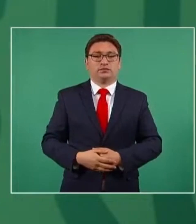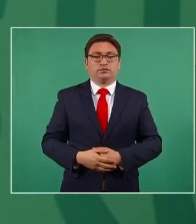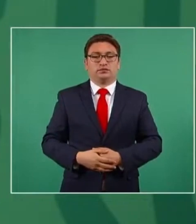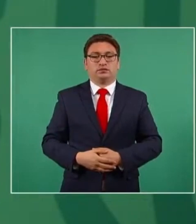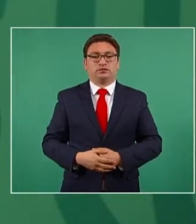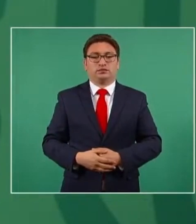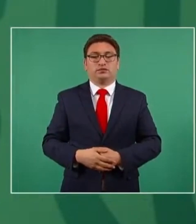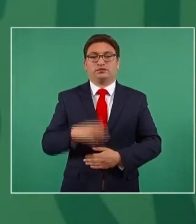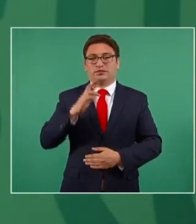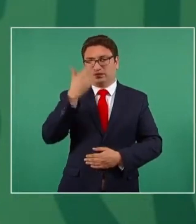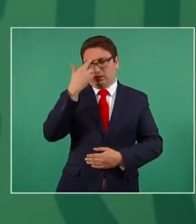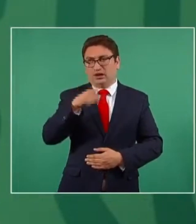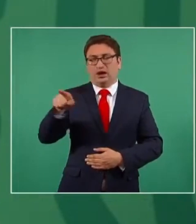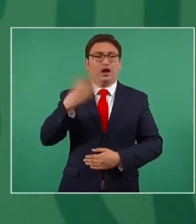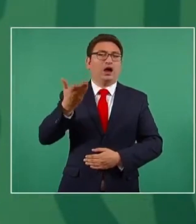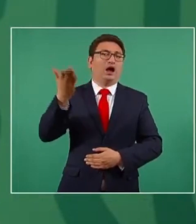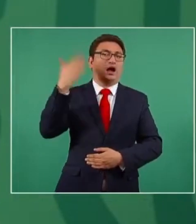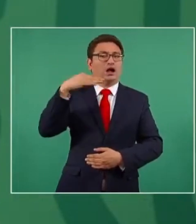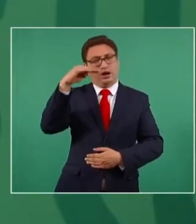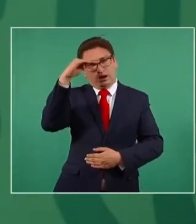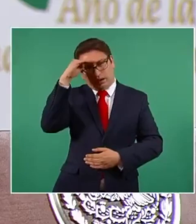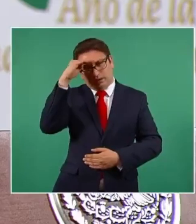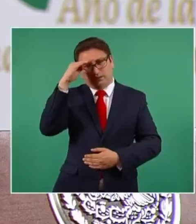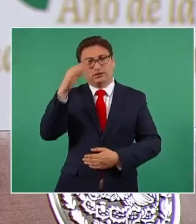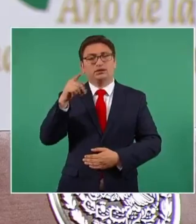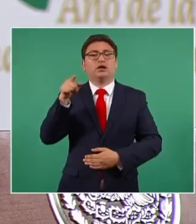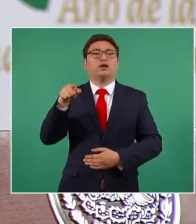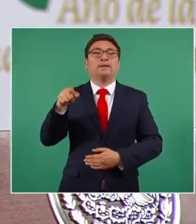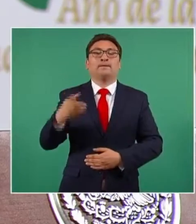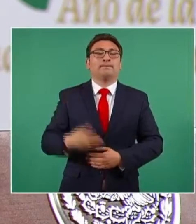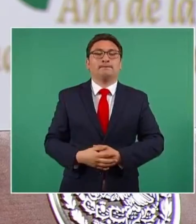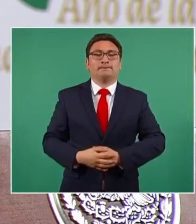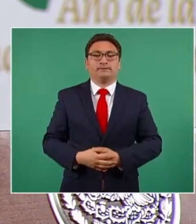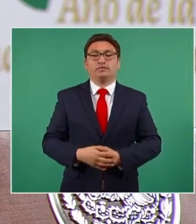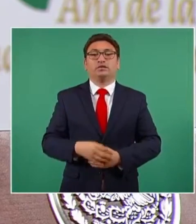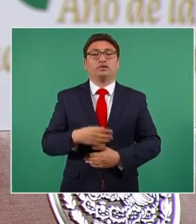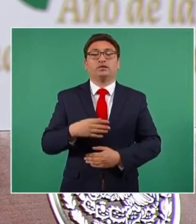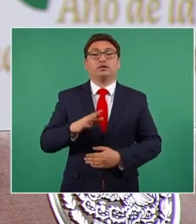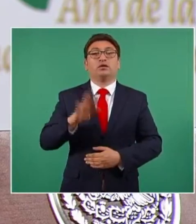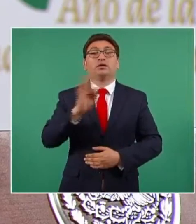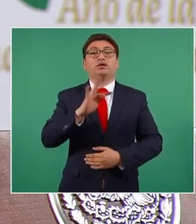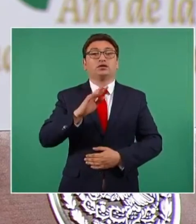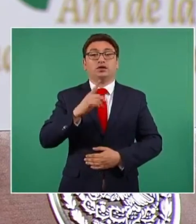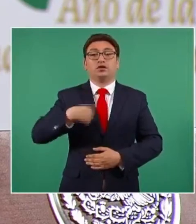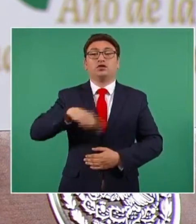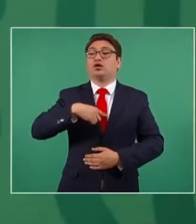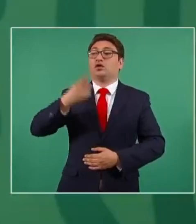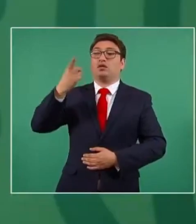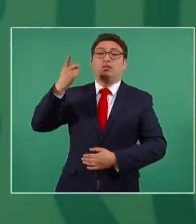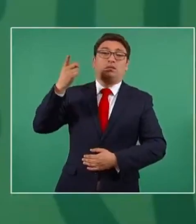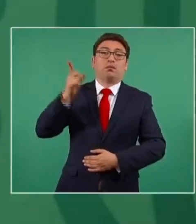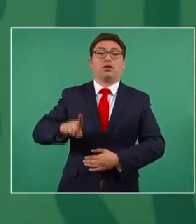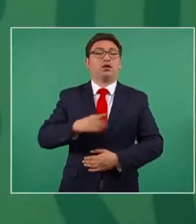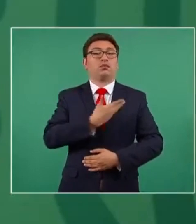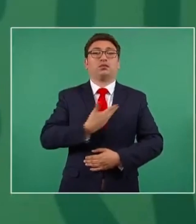con Guerrero, Oaxaca y Chiapas, sería un país de desarrollo medio y potencia emergente. Ante ello, el titular del Ejecutivo lamentó que el ex